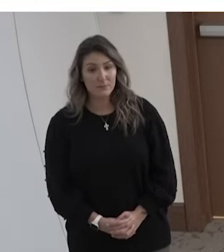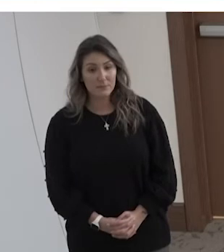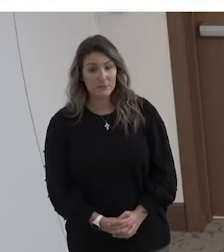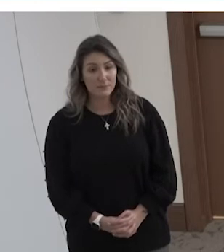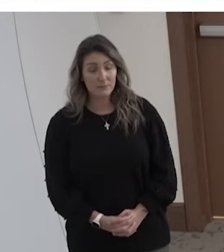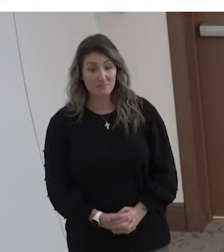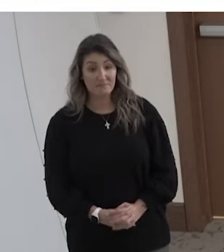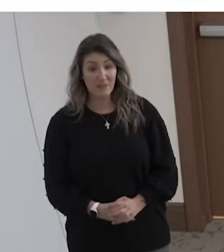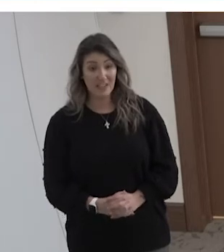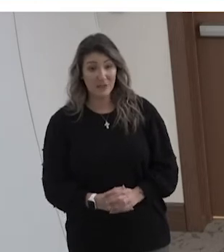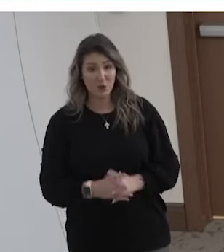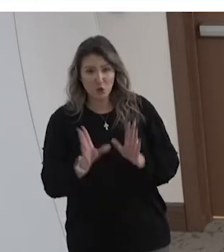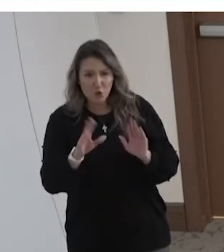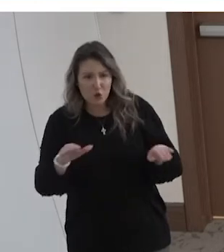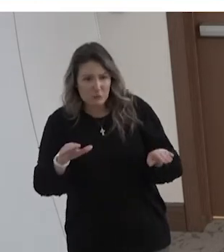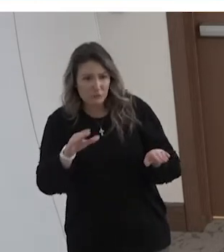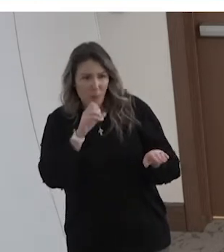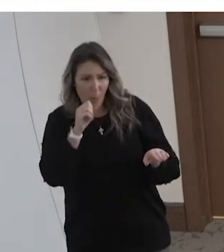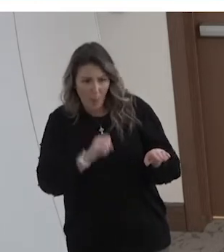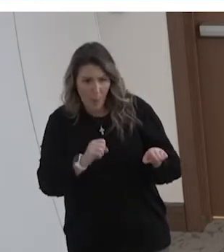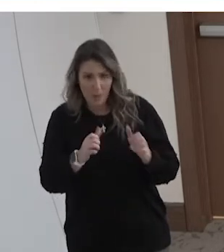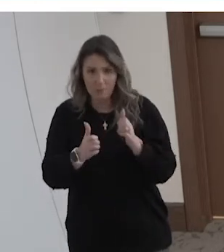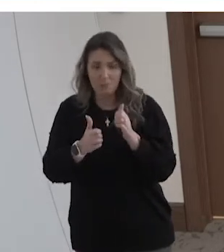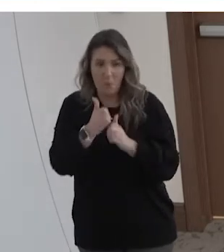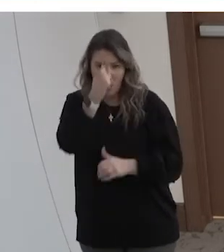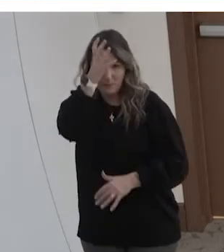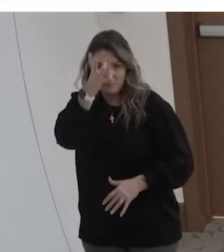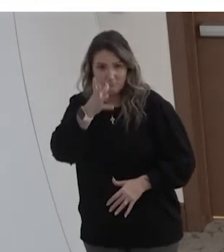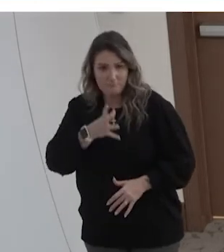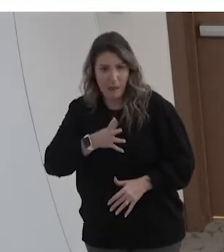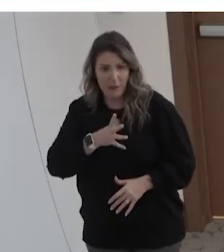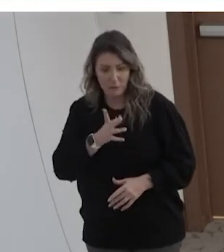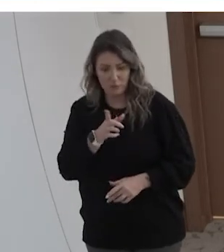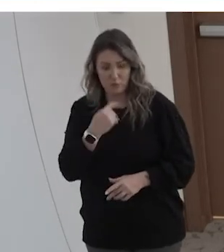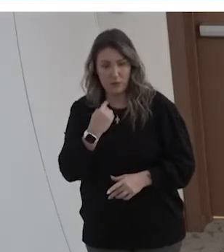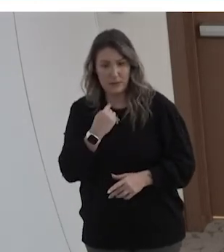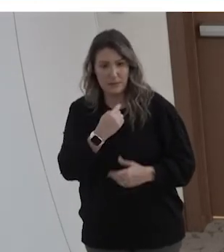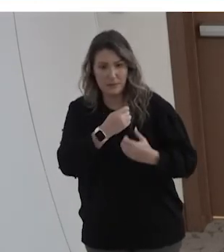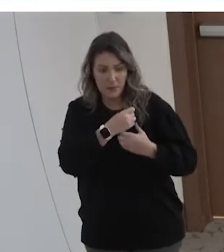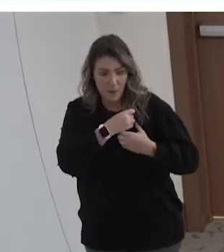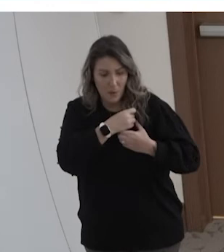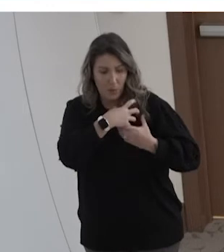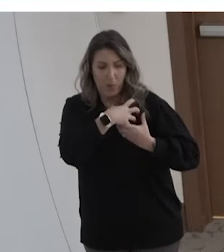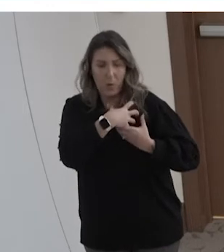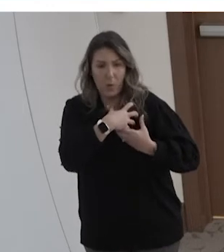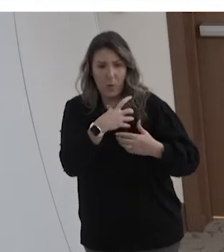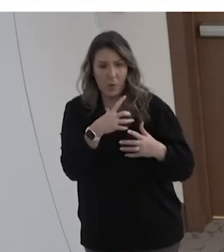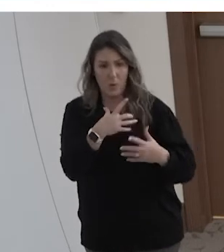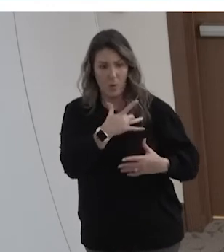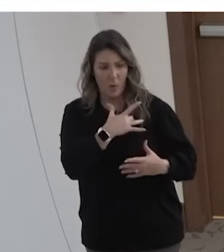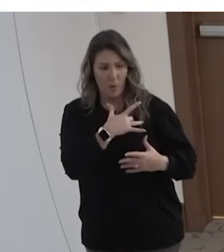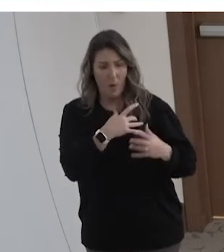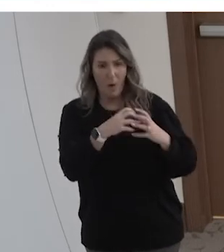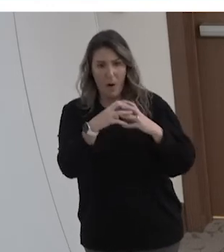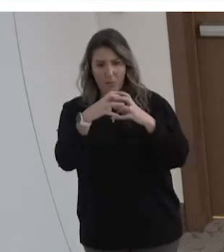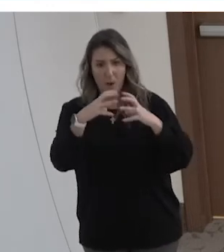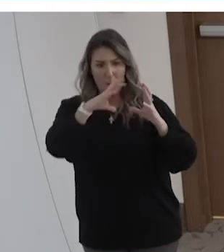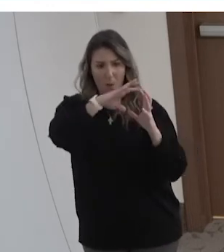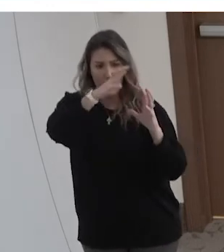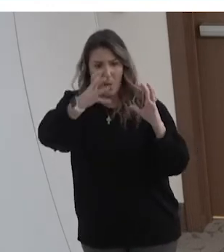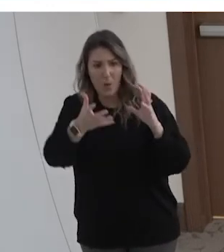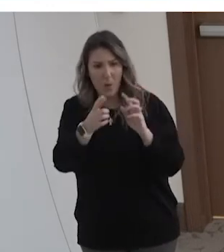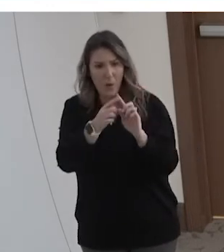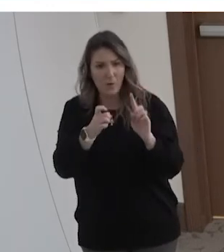older children, mostly males, the risk of inflammation around the heart due to COVID-19 vaccine